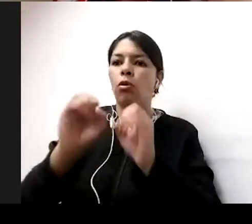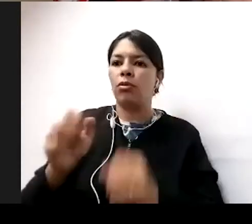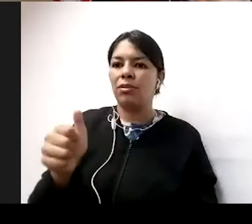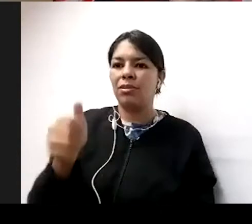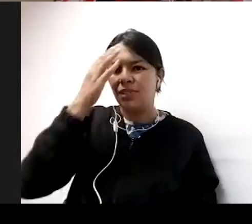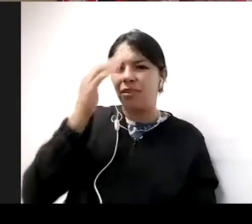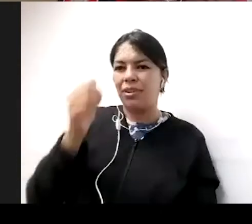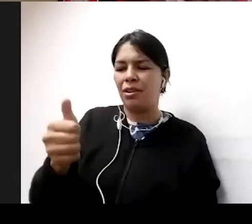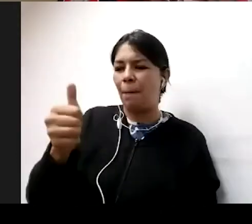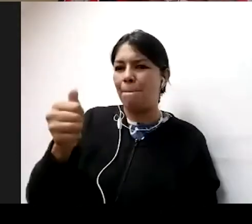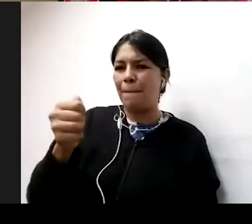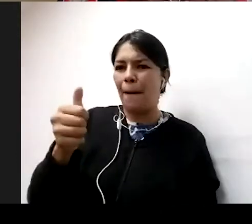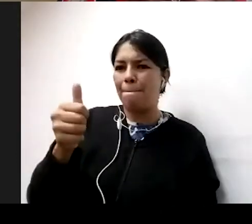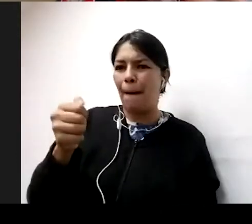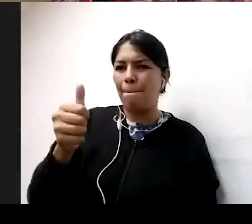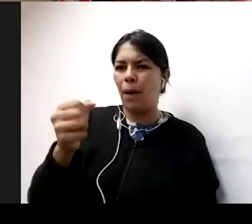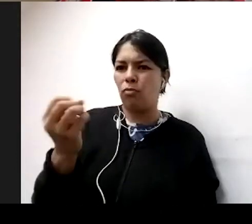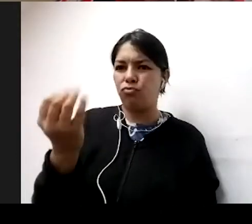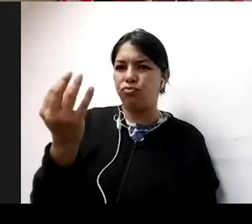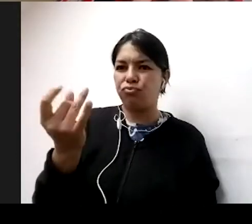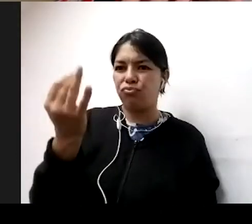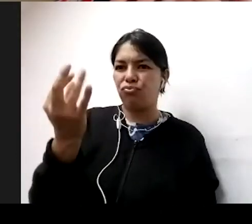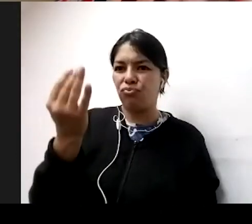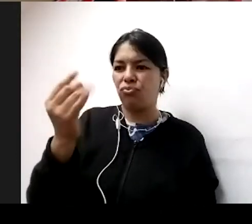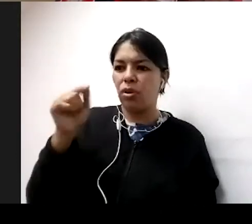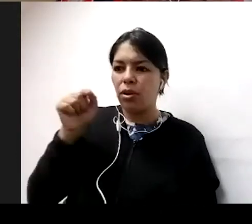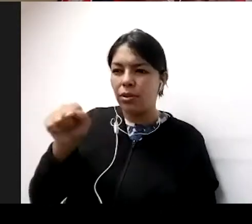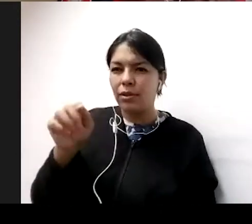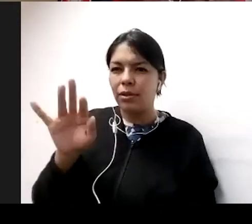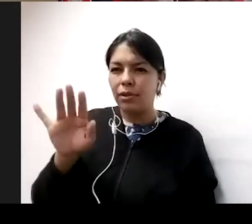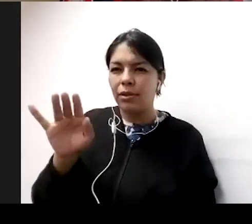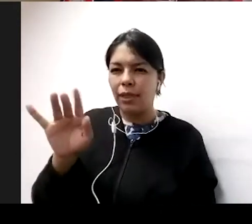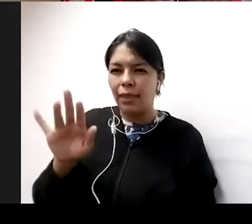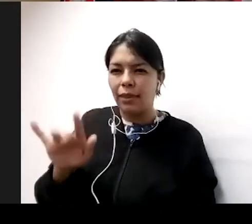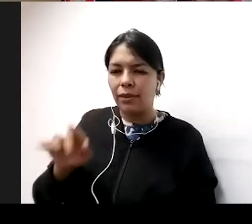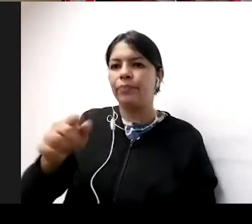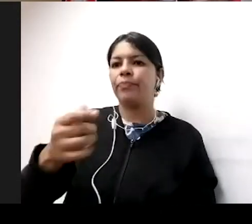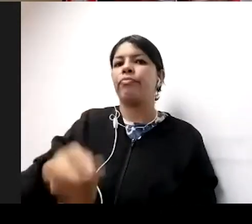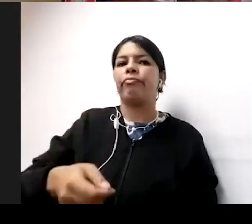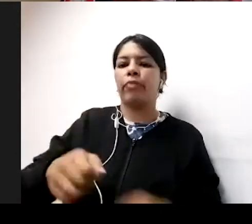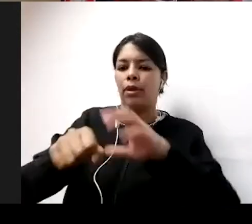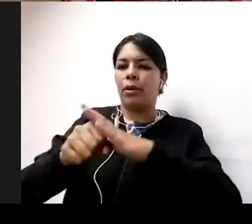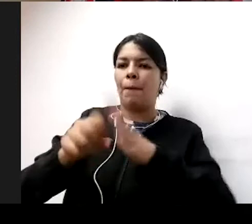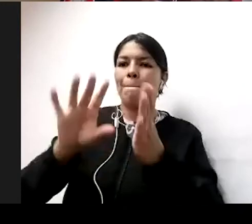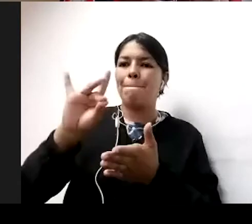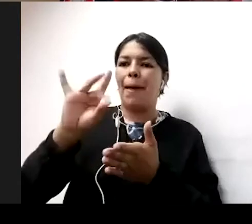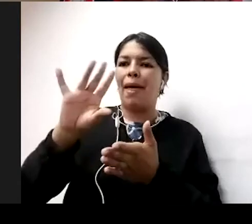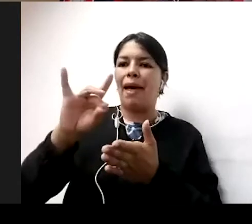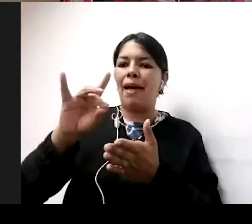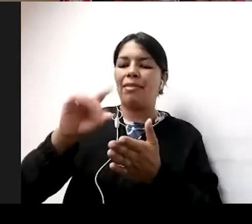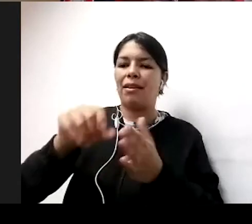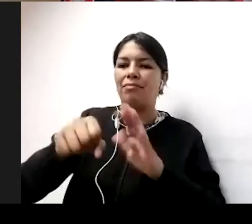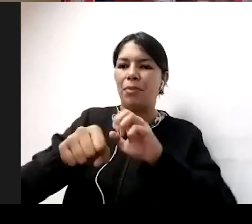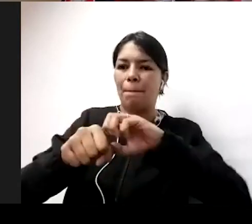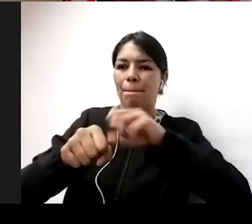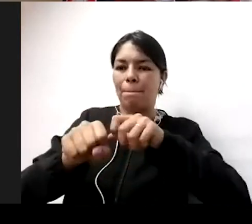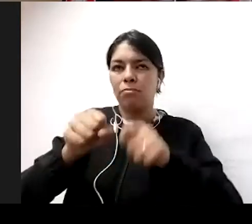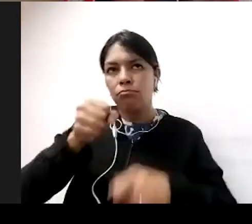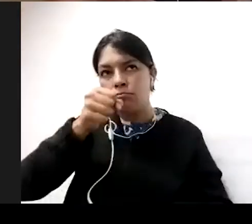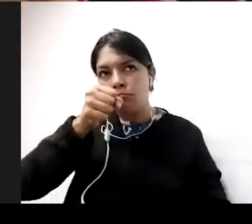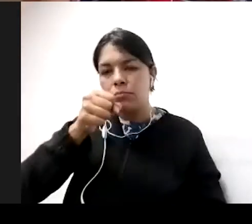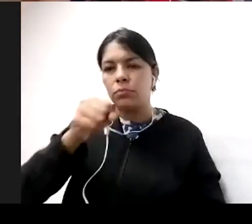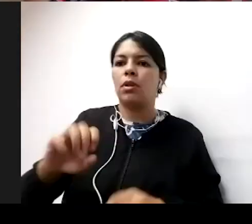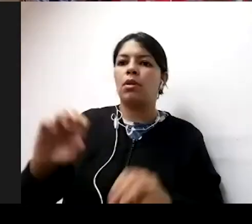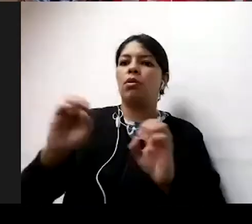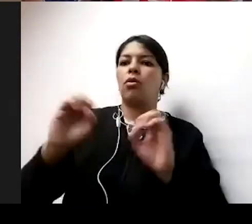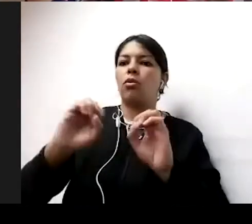dentro, pegantes como el Boxer y demás pegantes, el Clorox incluso, pero pues son sustancias tóxicas para el organismo,